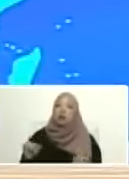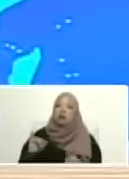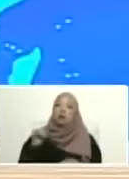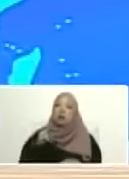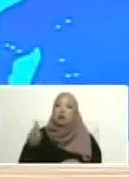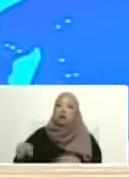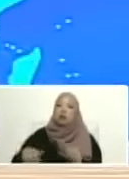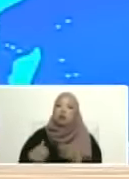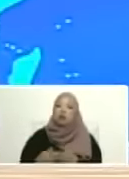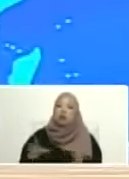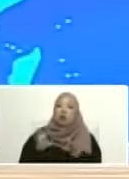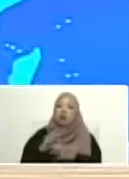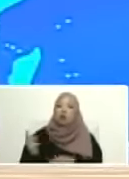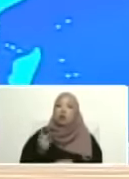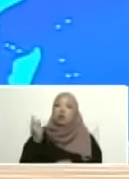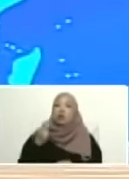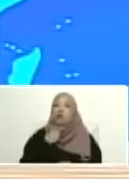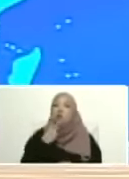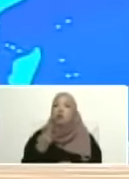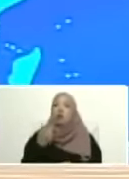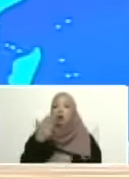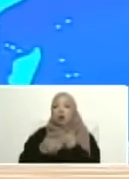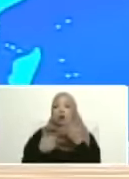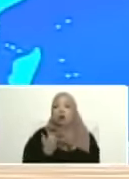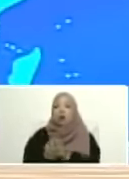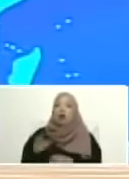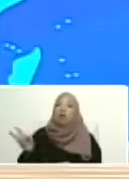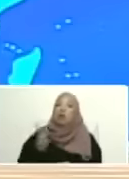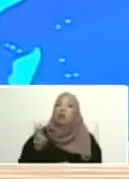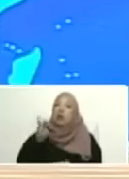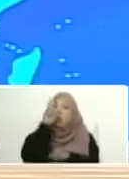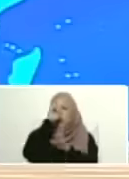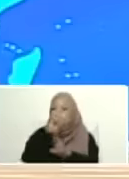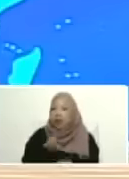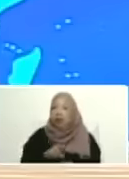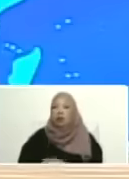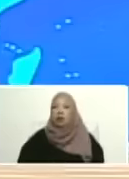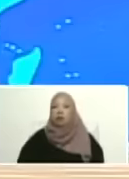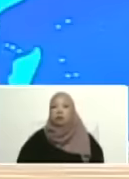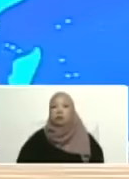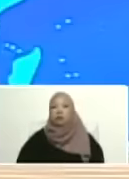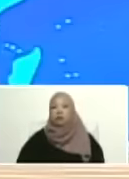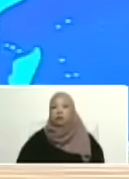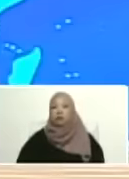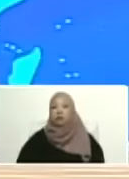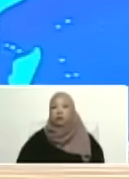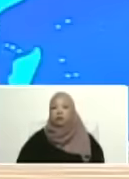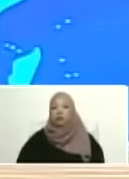es una sola voz, diciendo, a Venezuela se respeta.